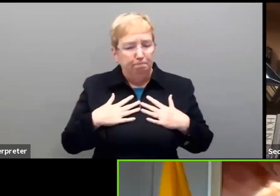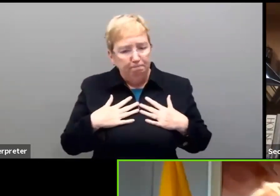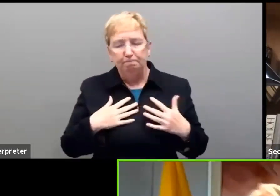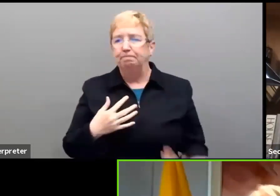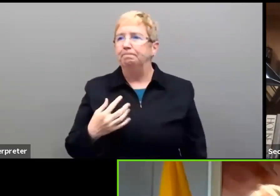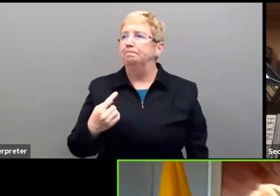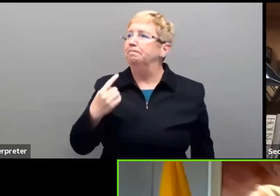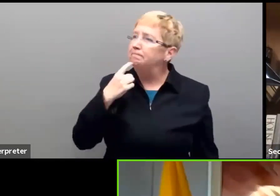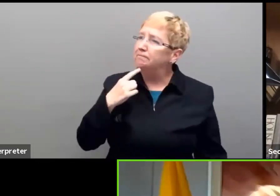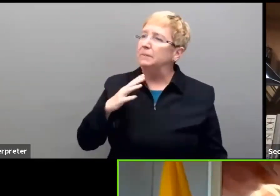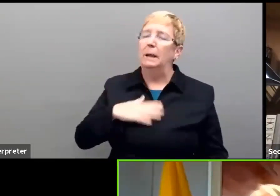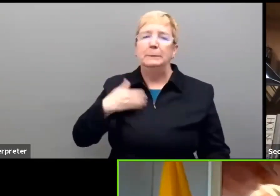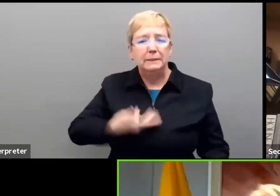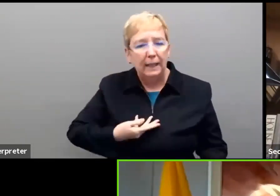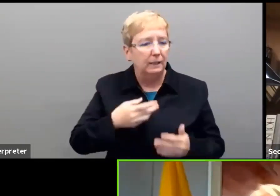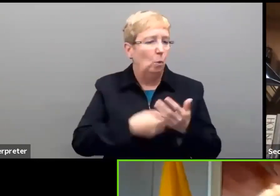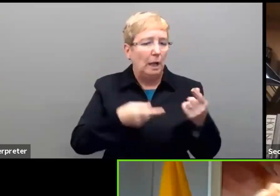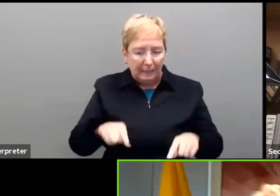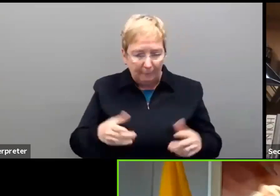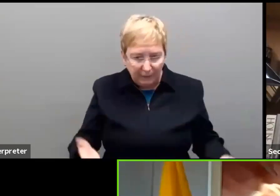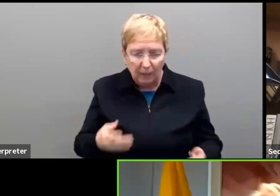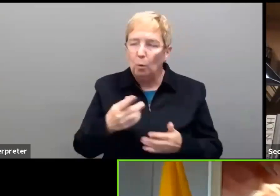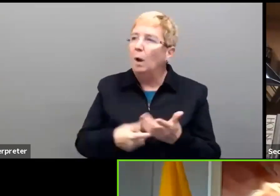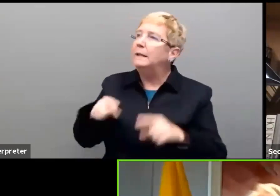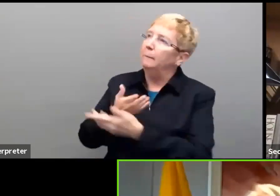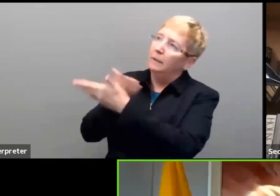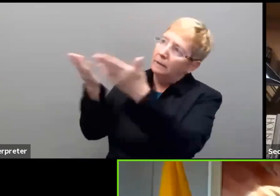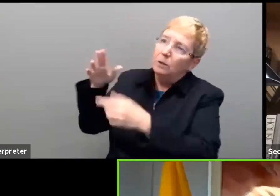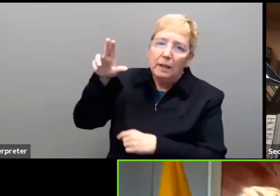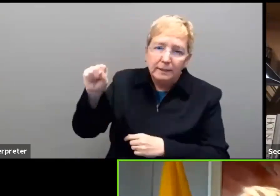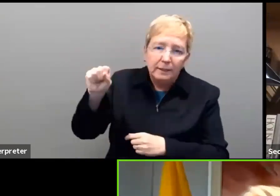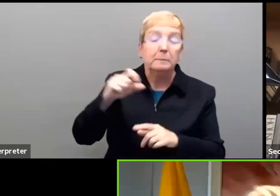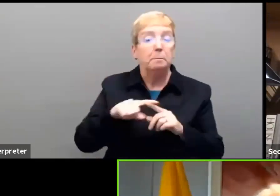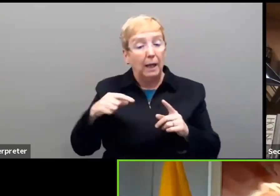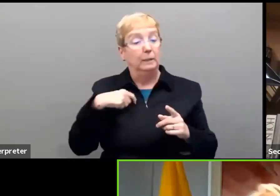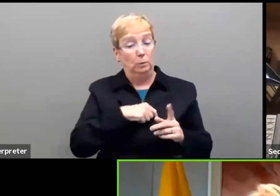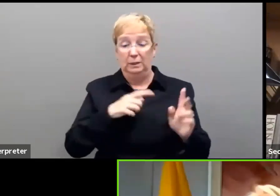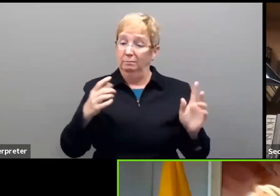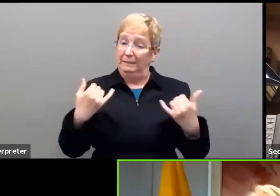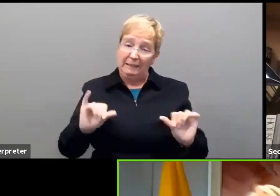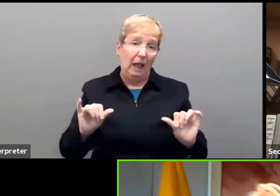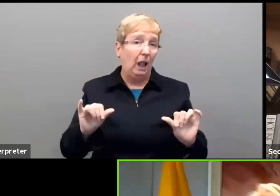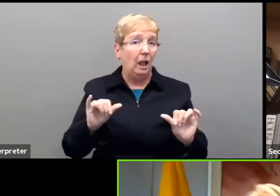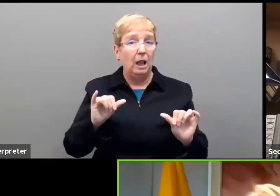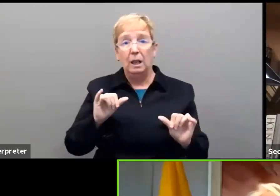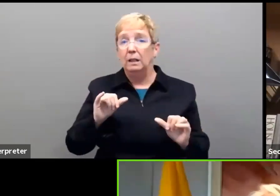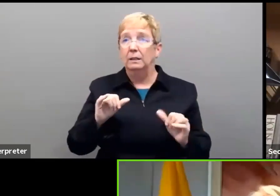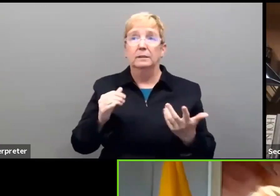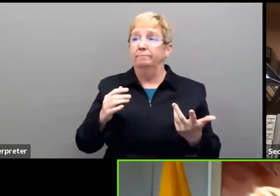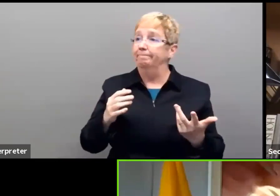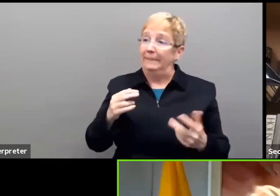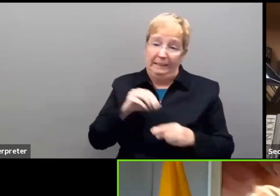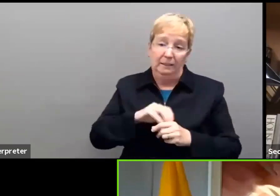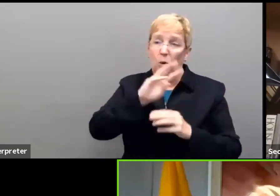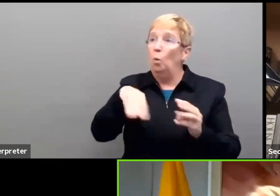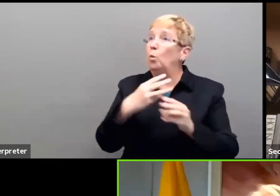Entonces, quería aclarar que de hecho somos capaces de rastrear eso y las pruebas para nada mantienen esta afirmación. Dr.